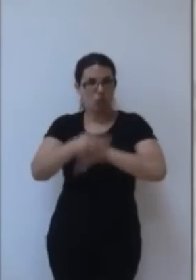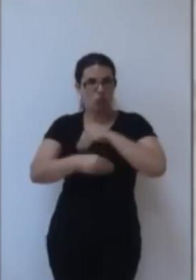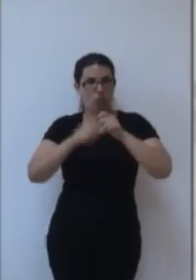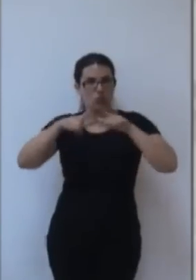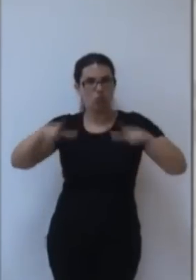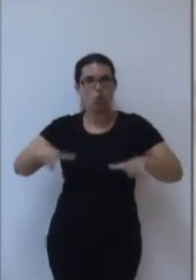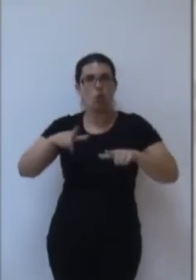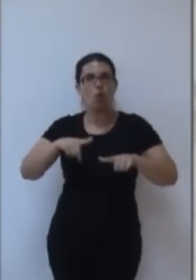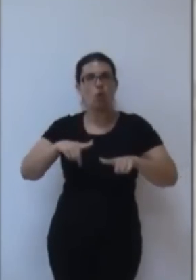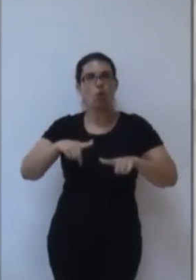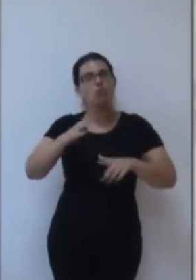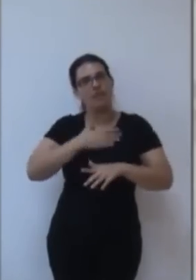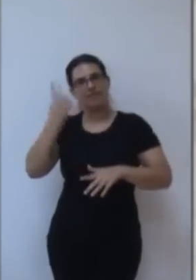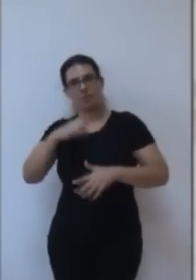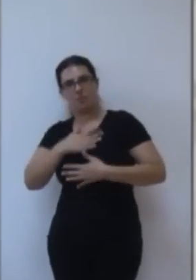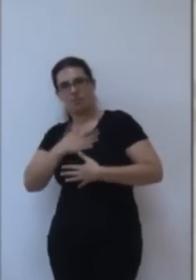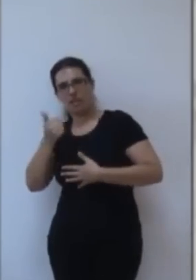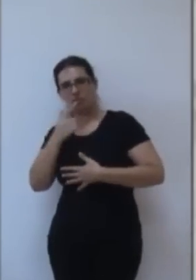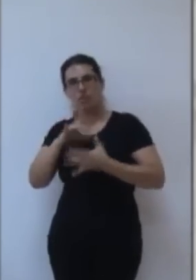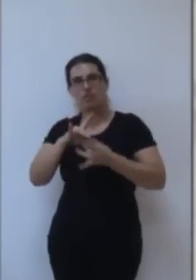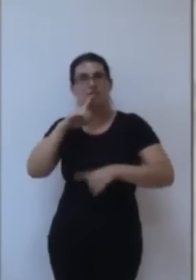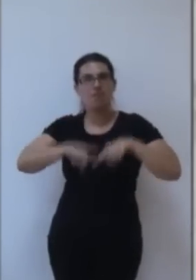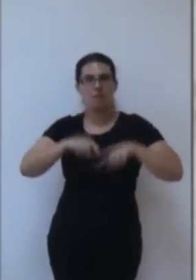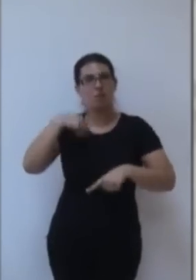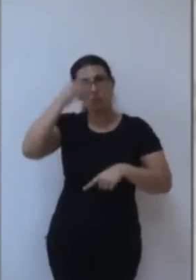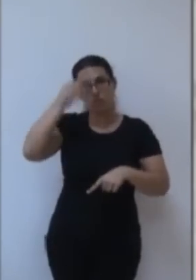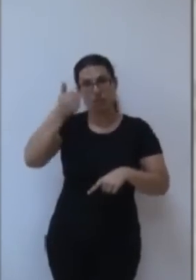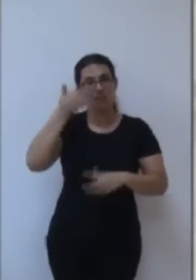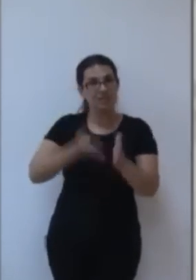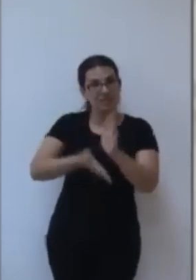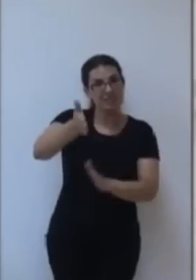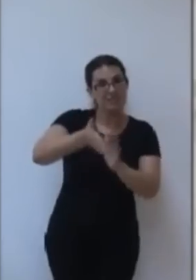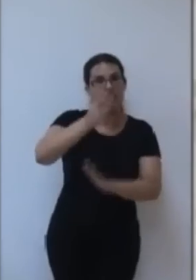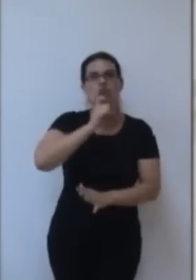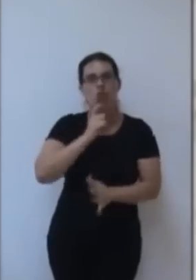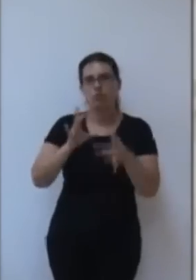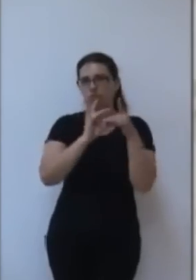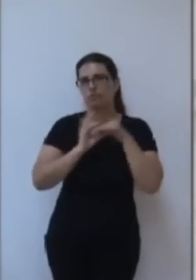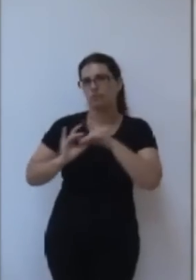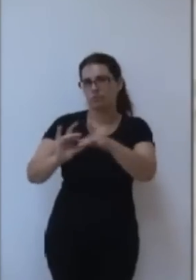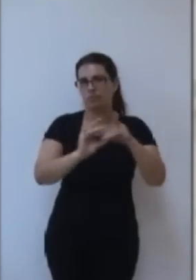ir solventando, ¿no? Yo creo que ese es el camino que hay que seguir en este momento,